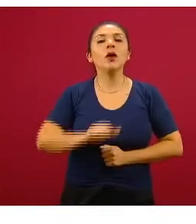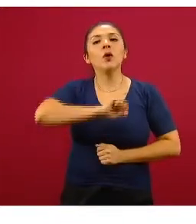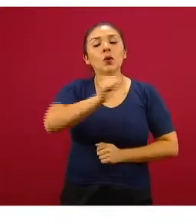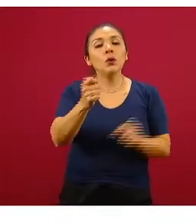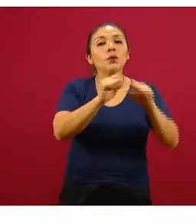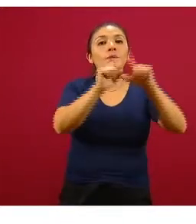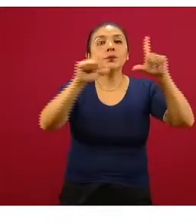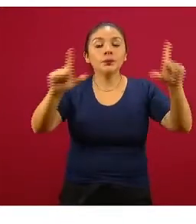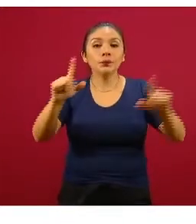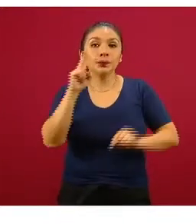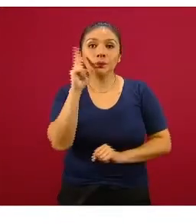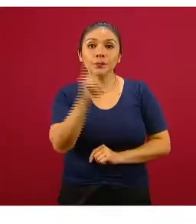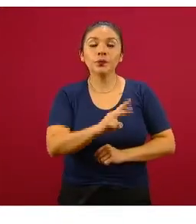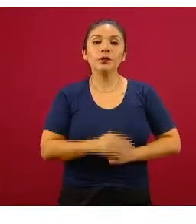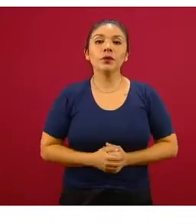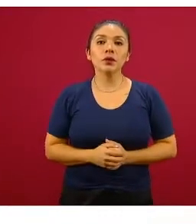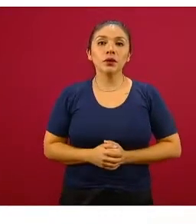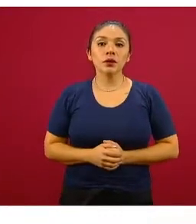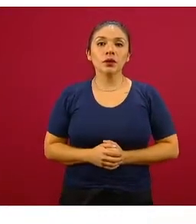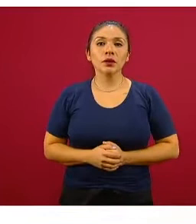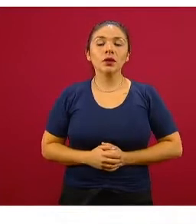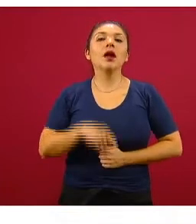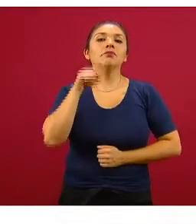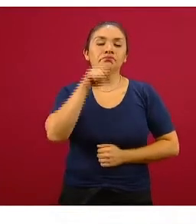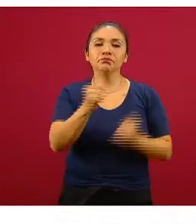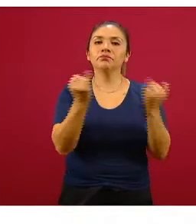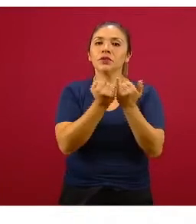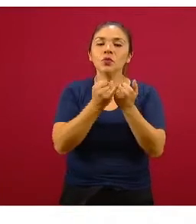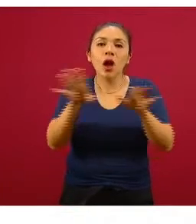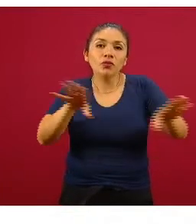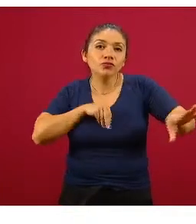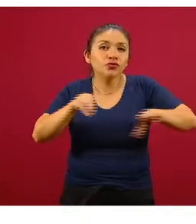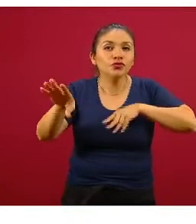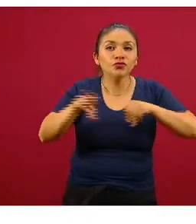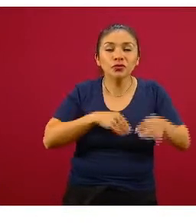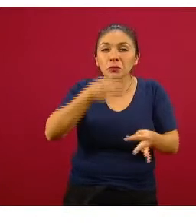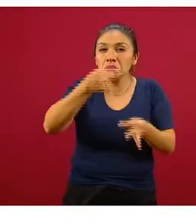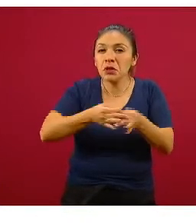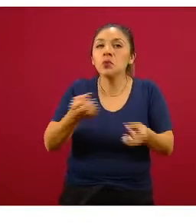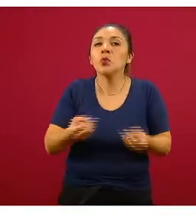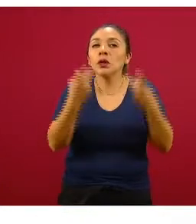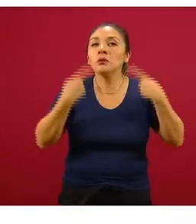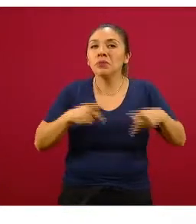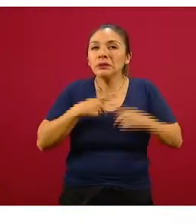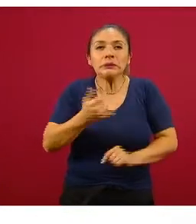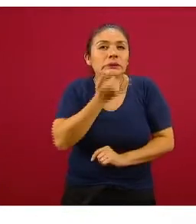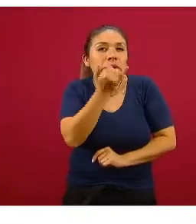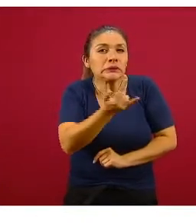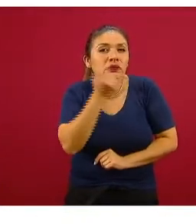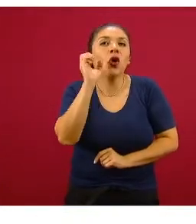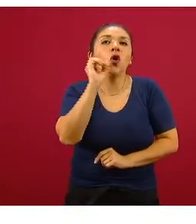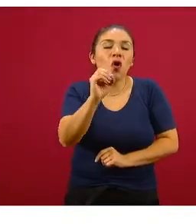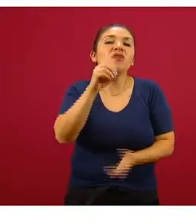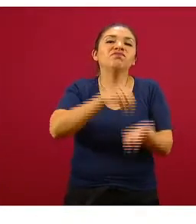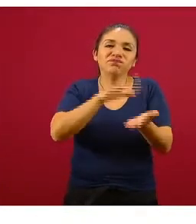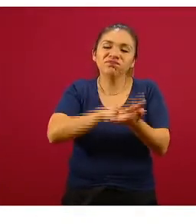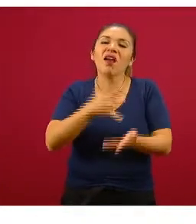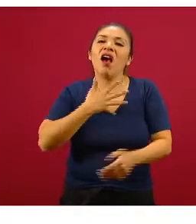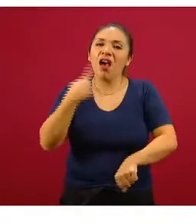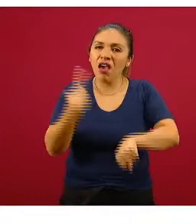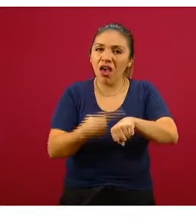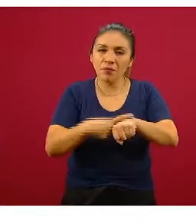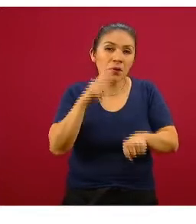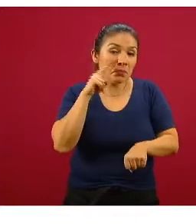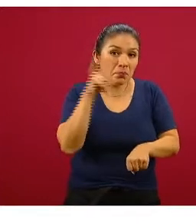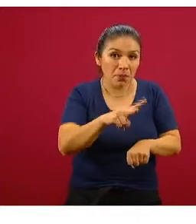siguiente diapositiva veremos la curva epidémica de casos confirmados y casos sospechosos. Venimos comentando en los últimos días,